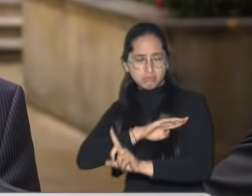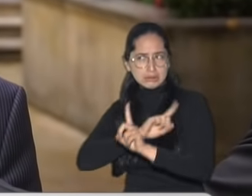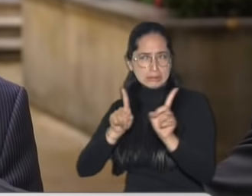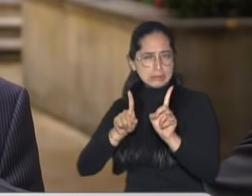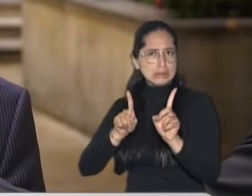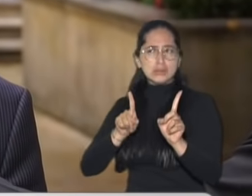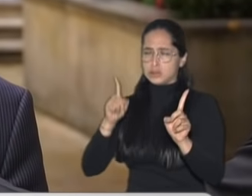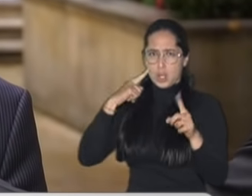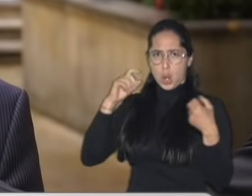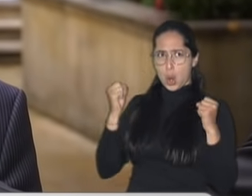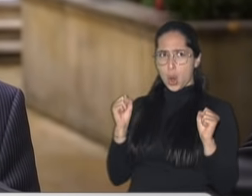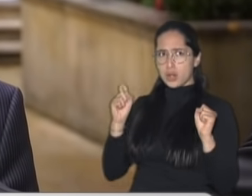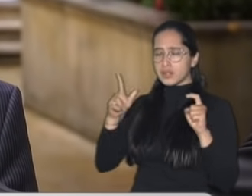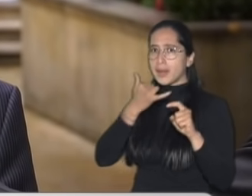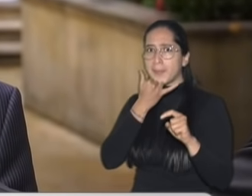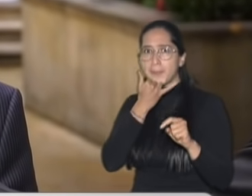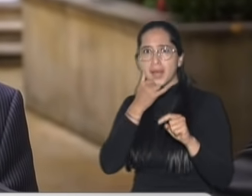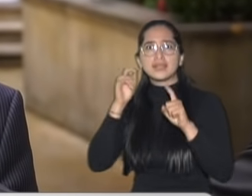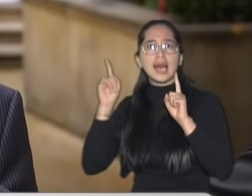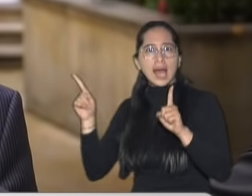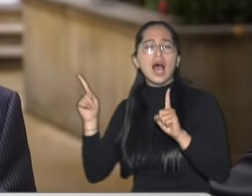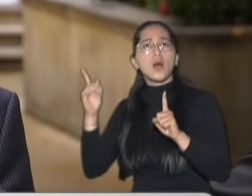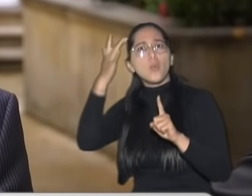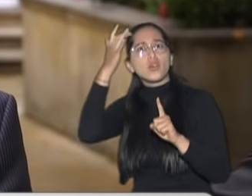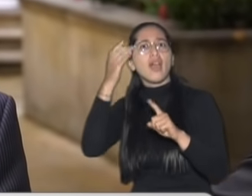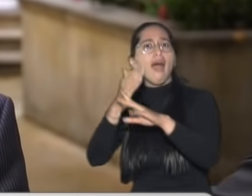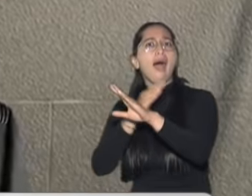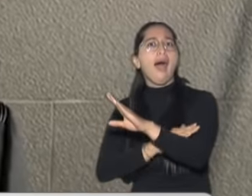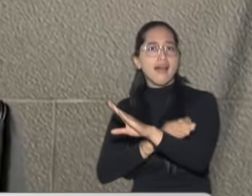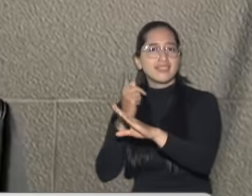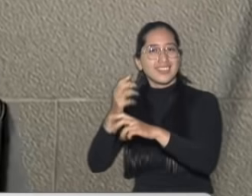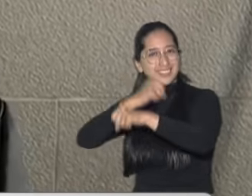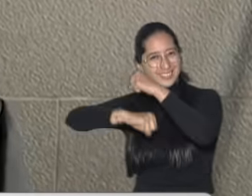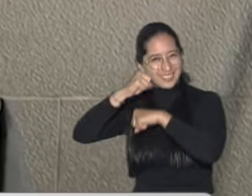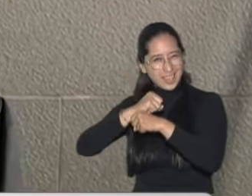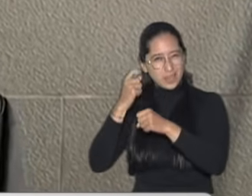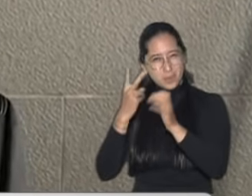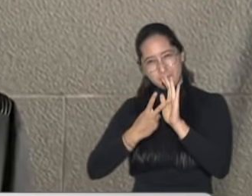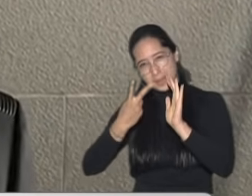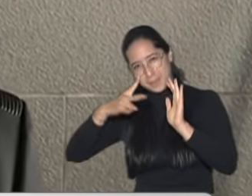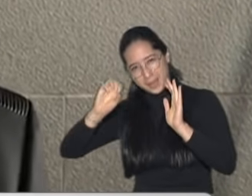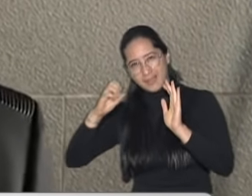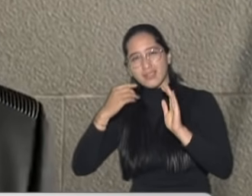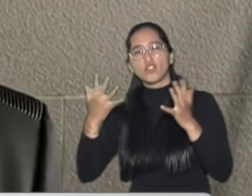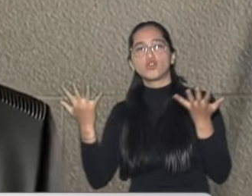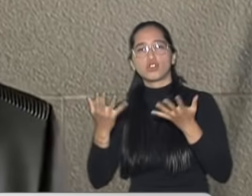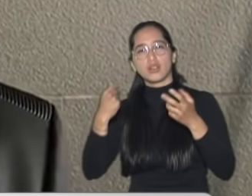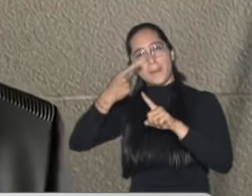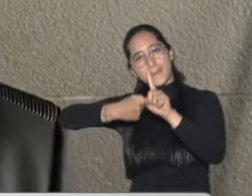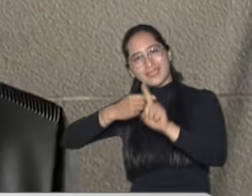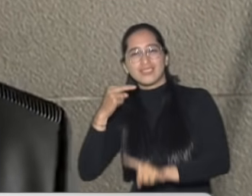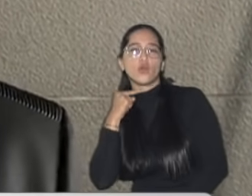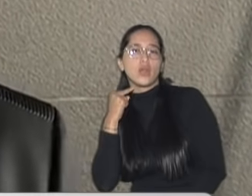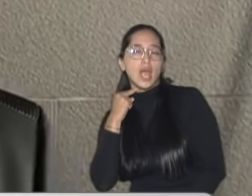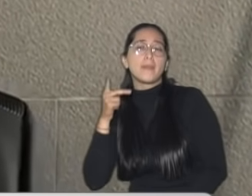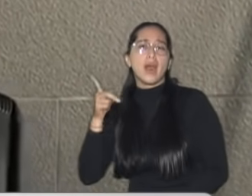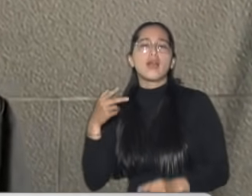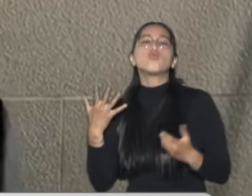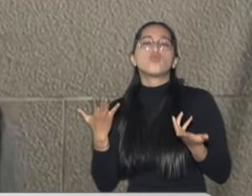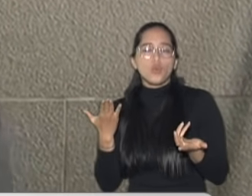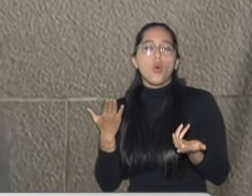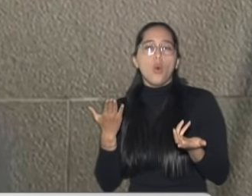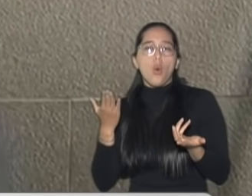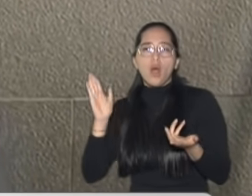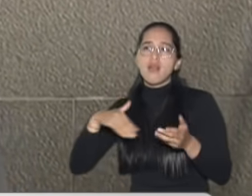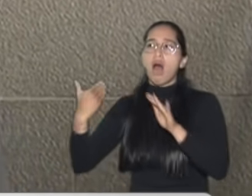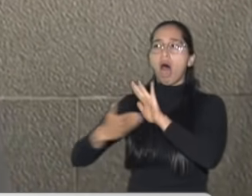exmandatario, teniendo en cuenta que ya había sido víctima de amenazas el pasado 20 de noviembre. De igual manera, el carro familiar